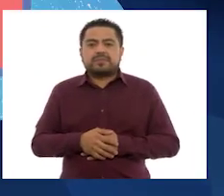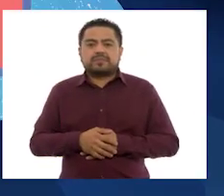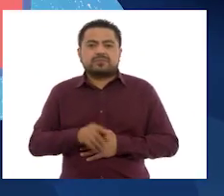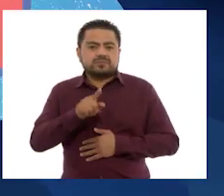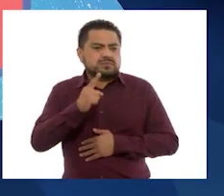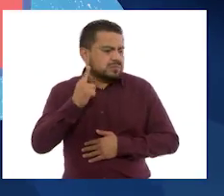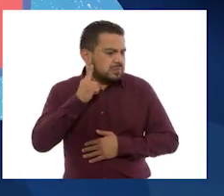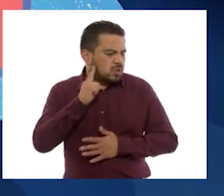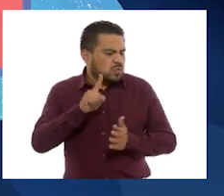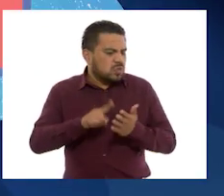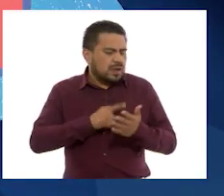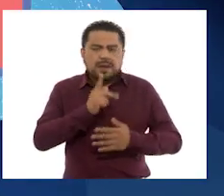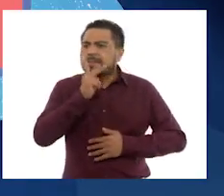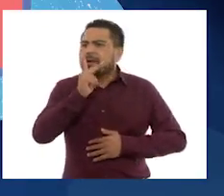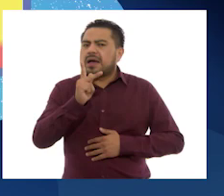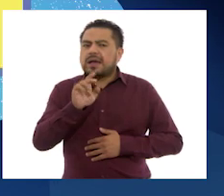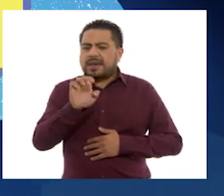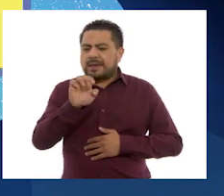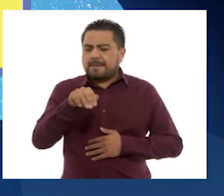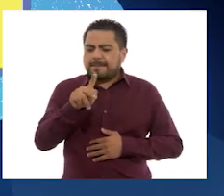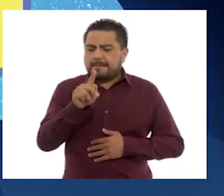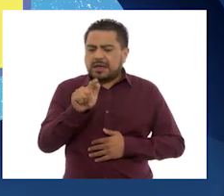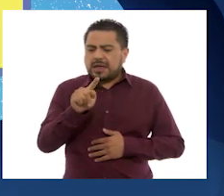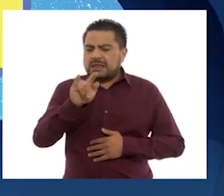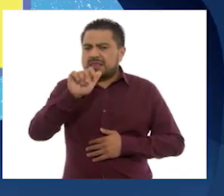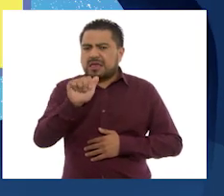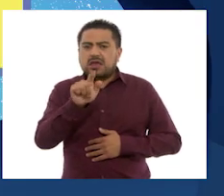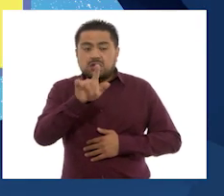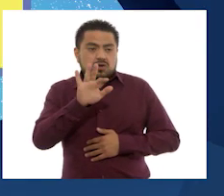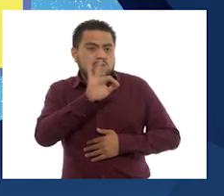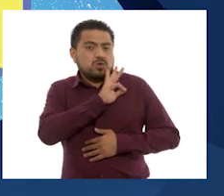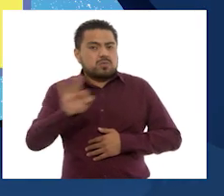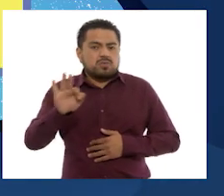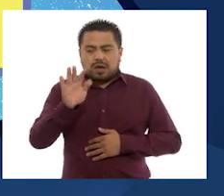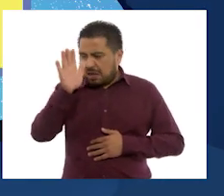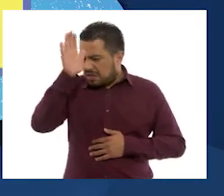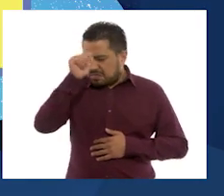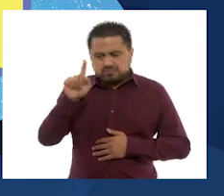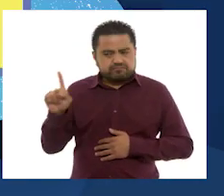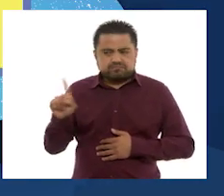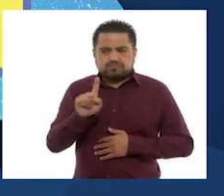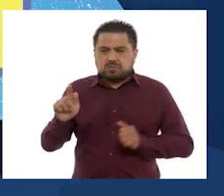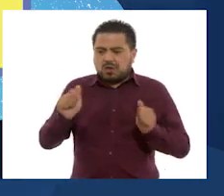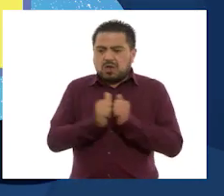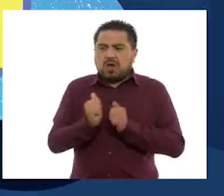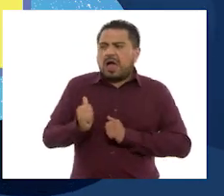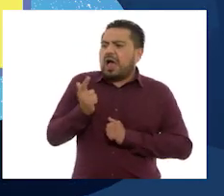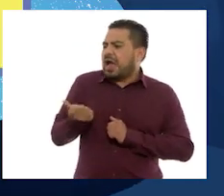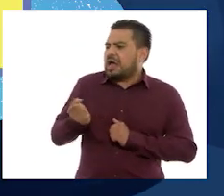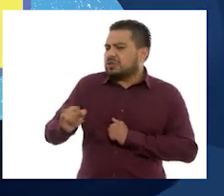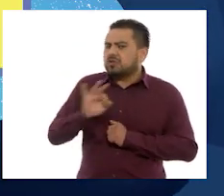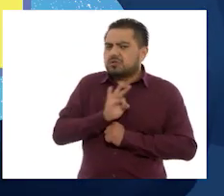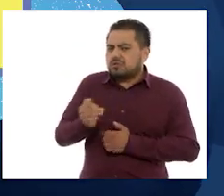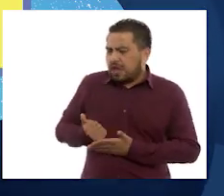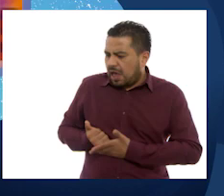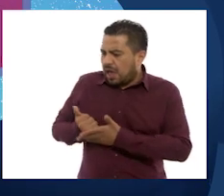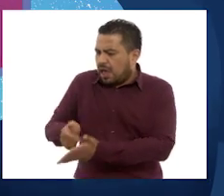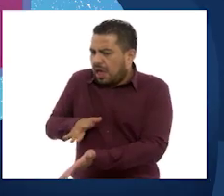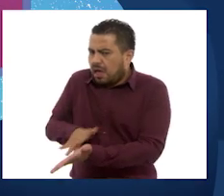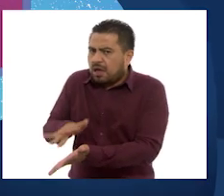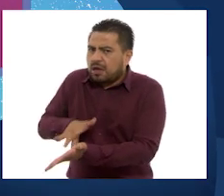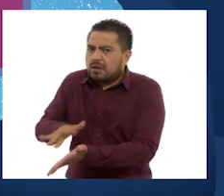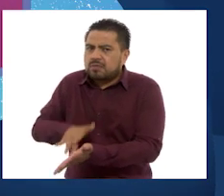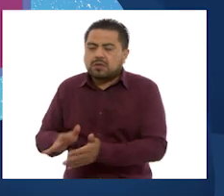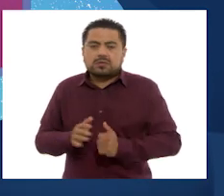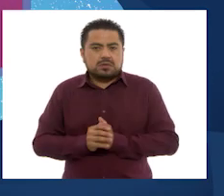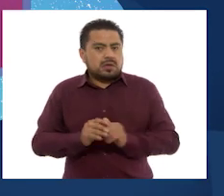¿Has escuchado alguna vez la palabra empatía? ¿Sabías que se puede estar en desacuerdo con alguien y aún así poder ayudarlo y apoyarlo?